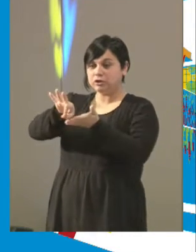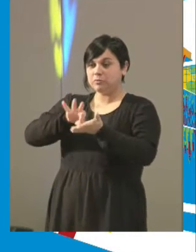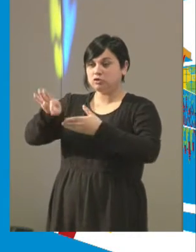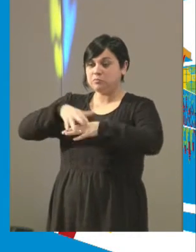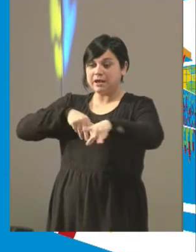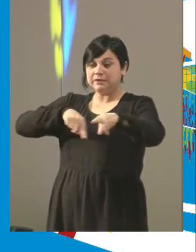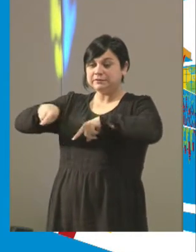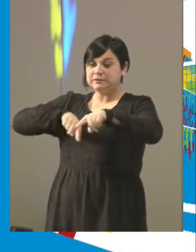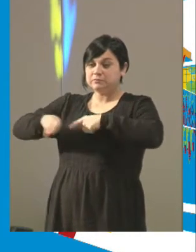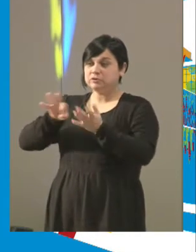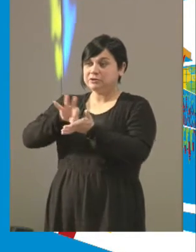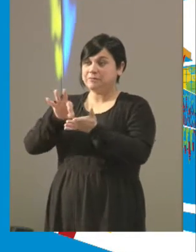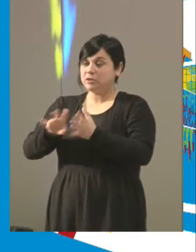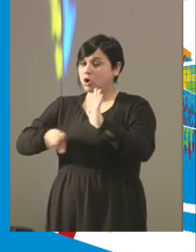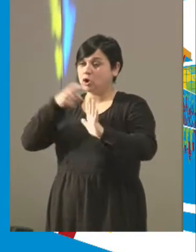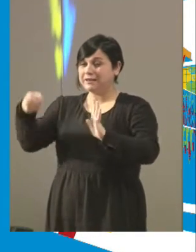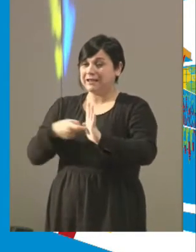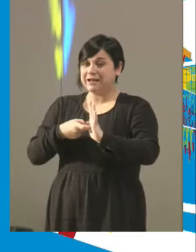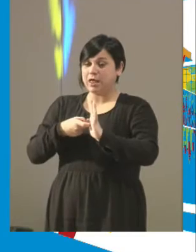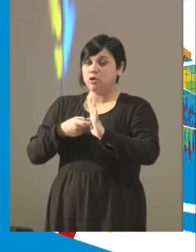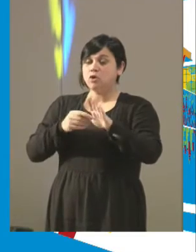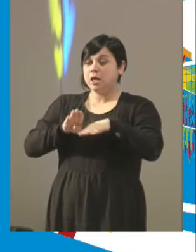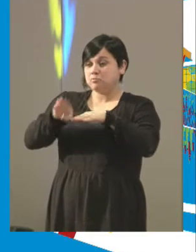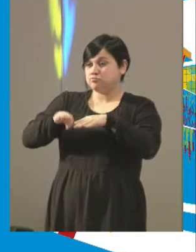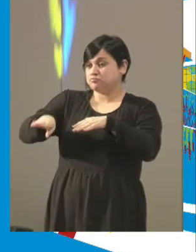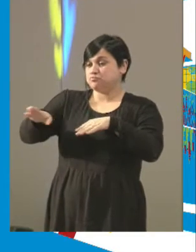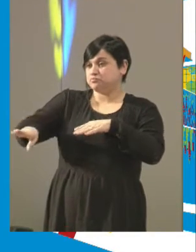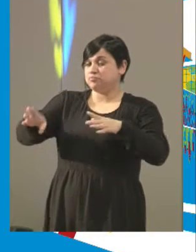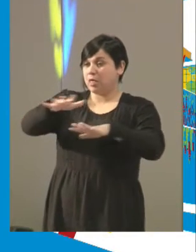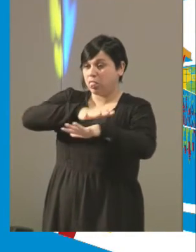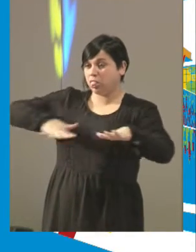sistema de transporte integrado y de escala metropolitana.